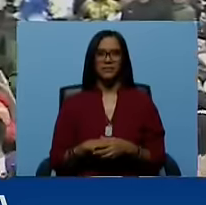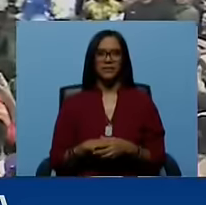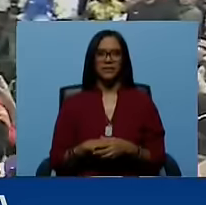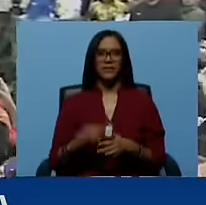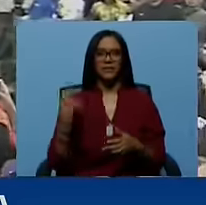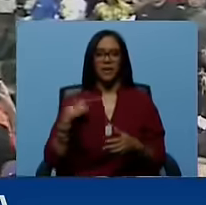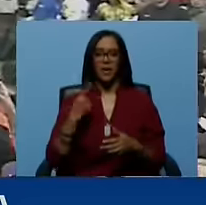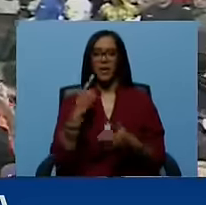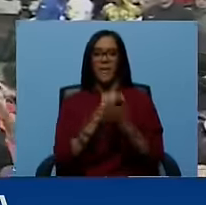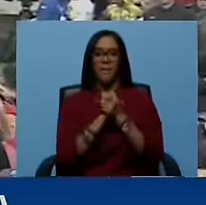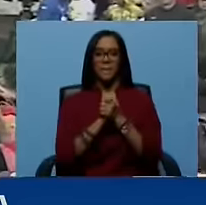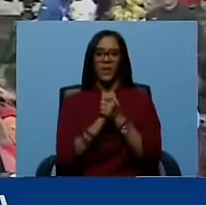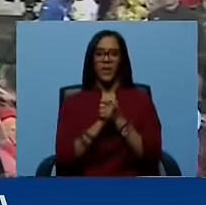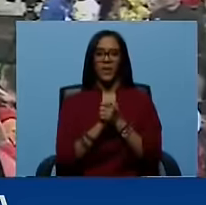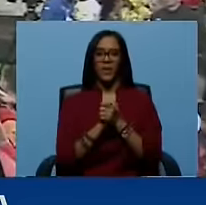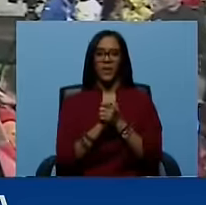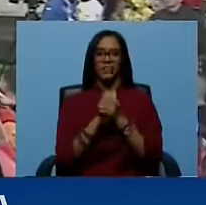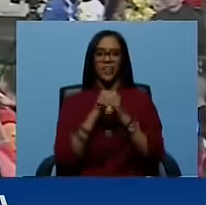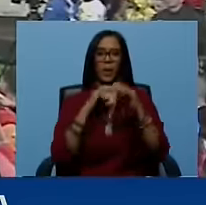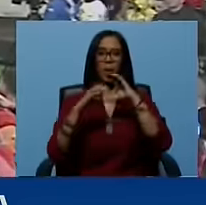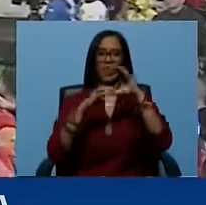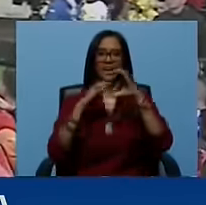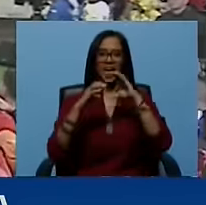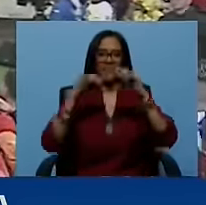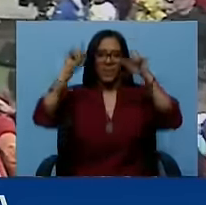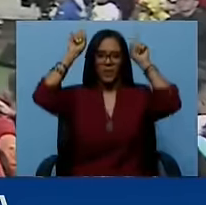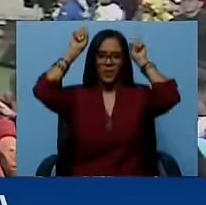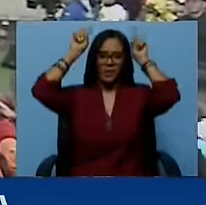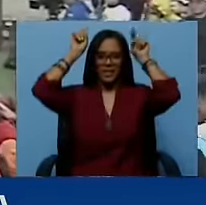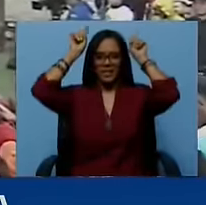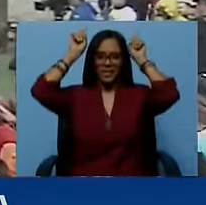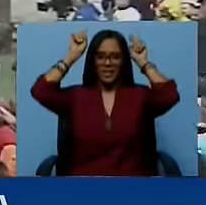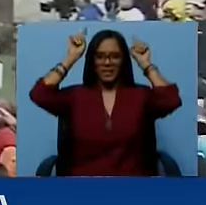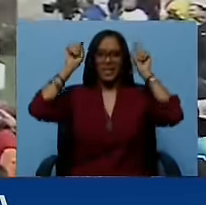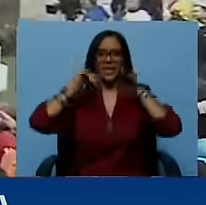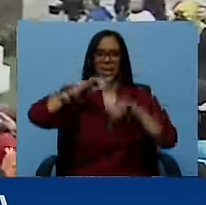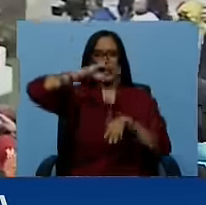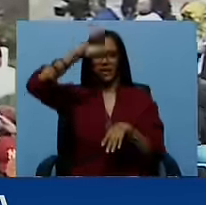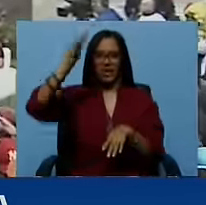Tengo un amigo que se contactaba con los extraterrestres en la montaña.